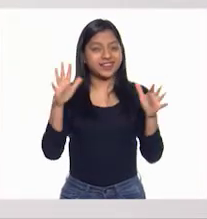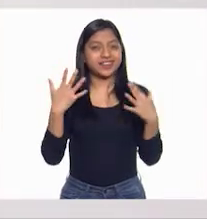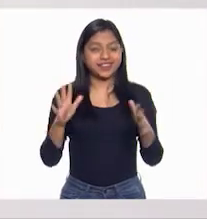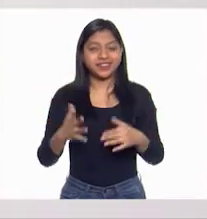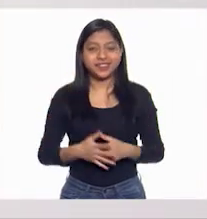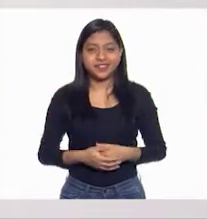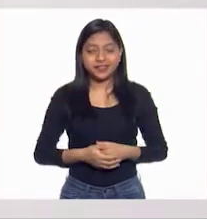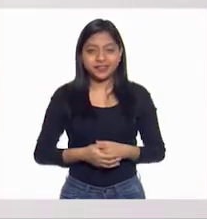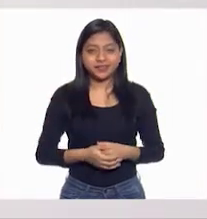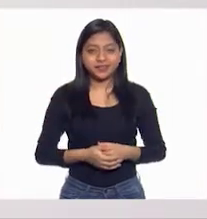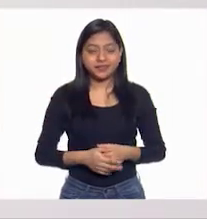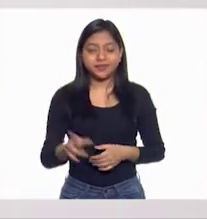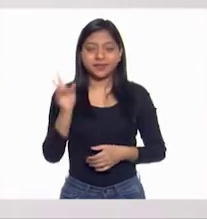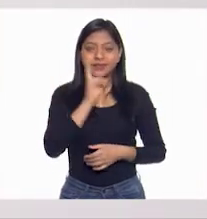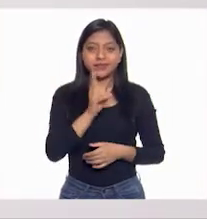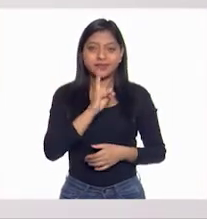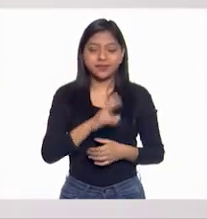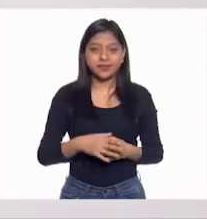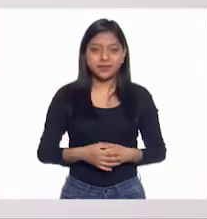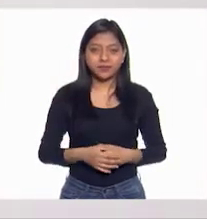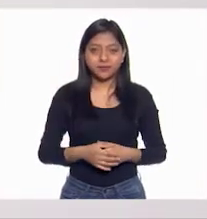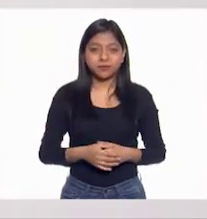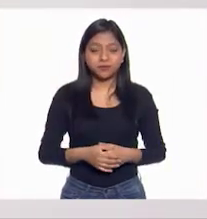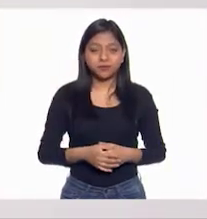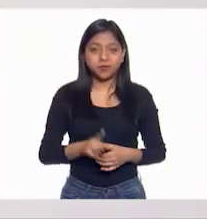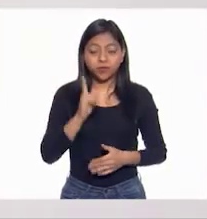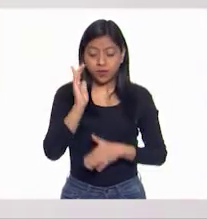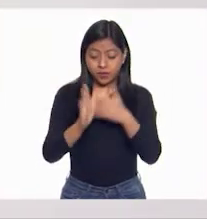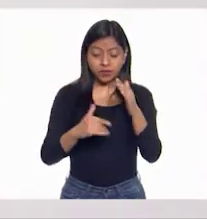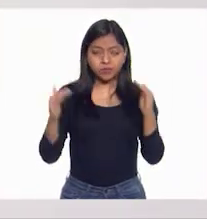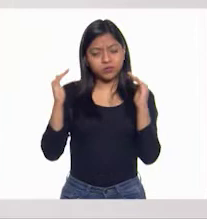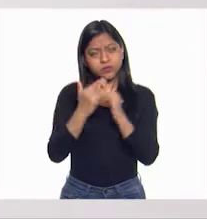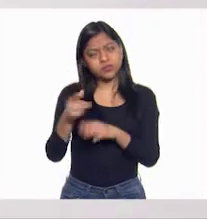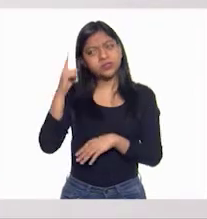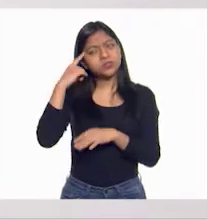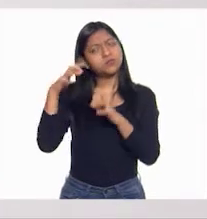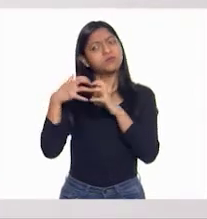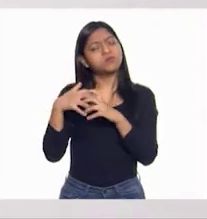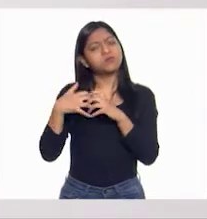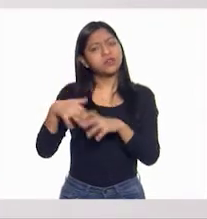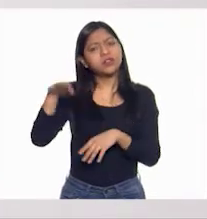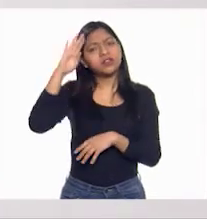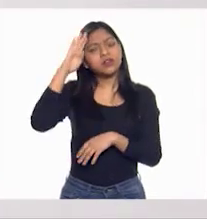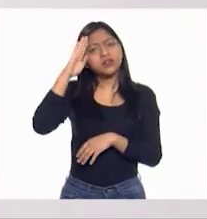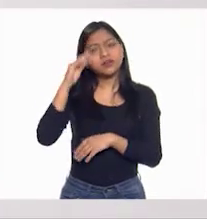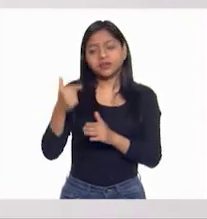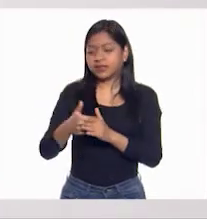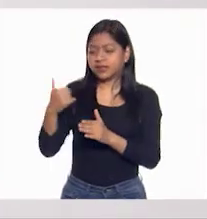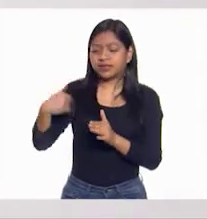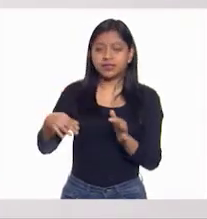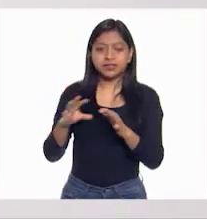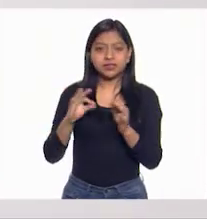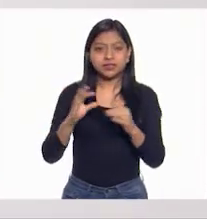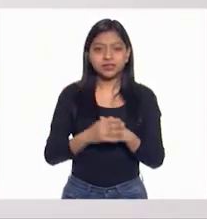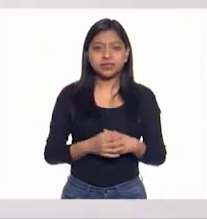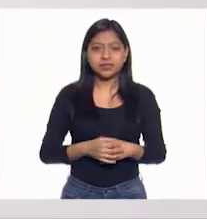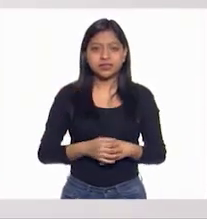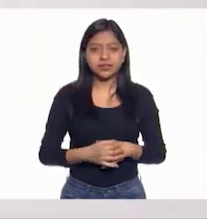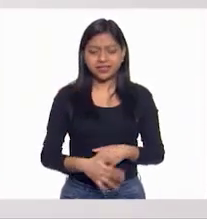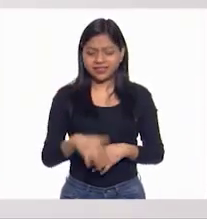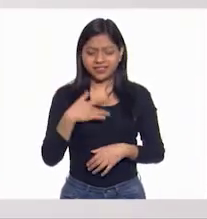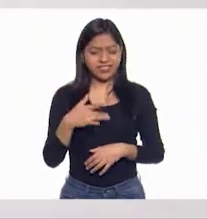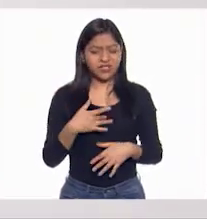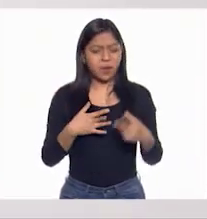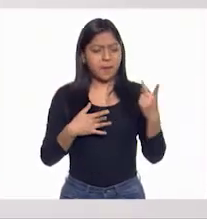Ale. A ver. Si más tarde, cuando estés en casa, reflexionas acerca de eso que nos comentaste, que no sabes qué